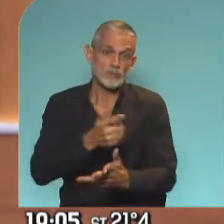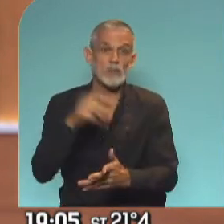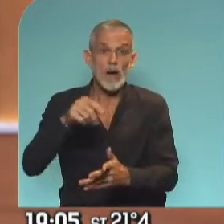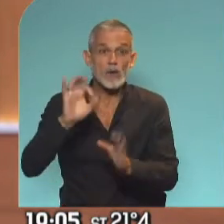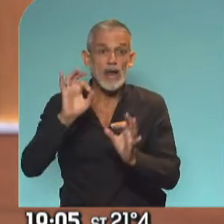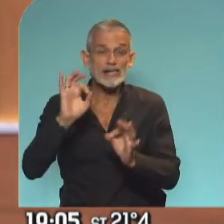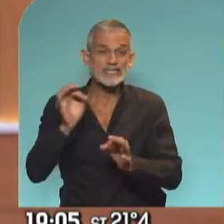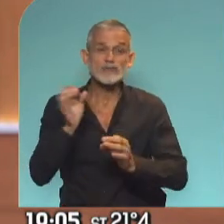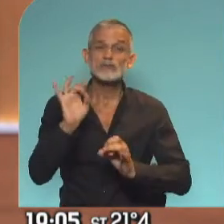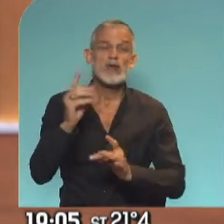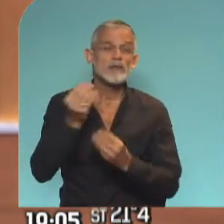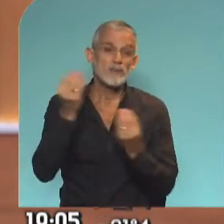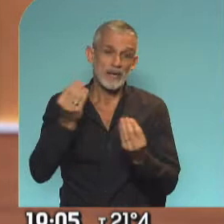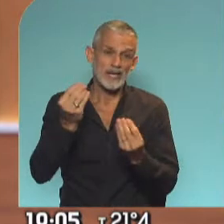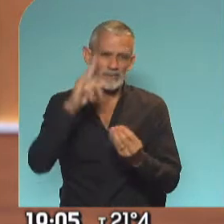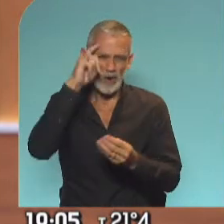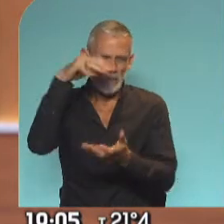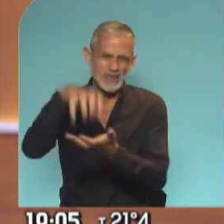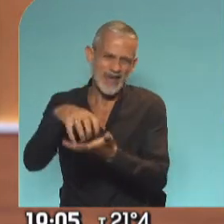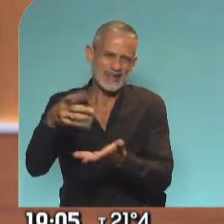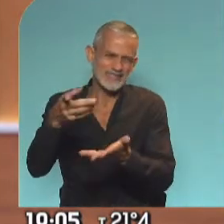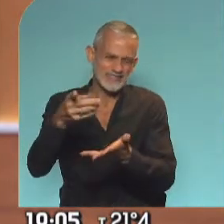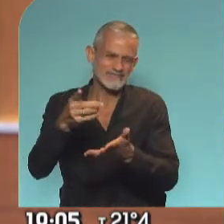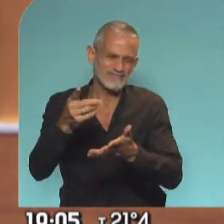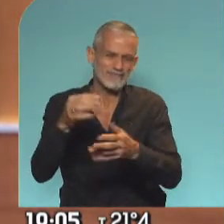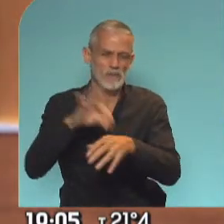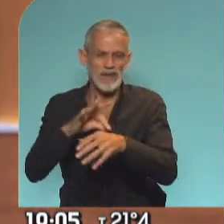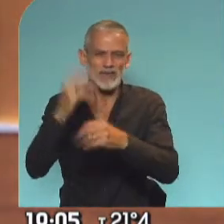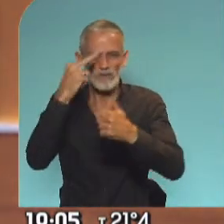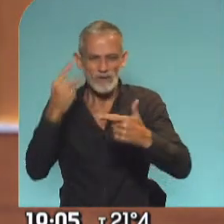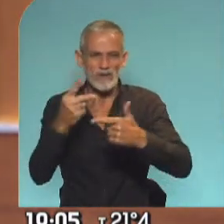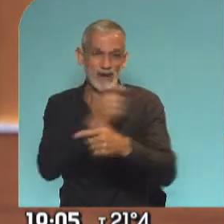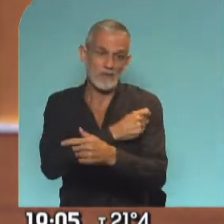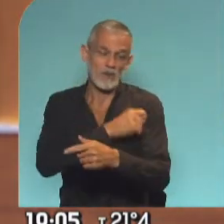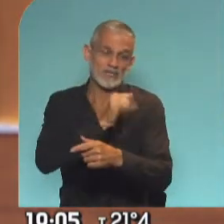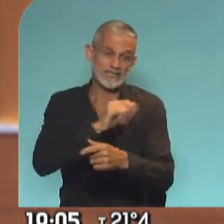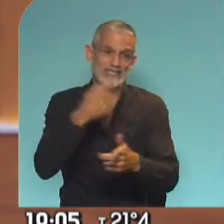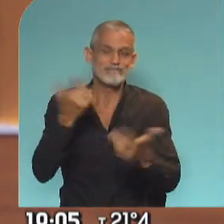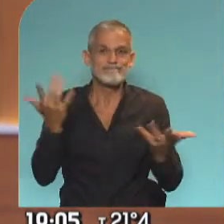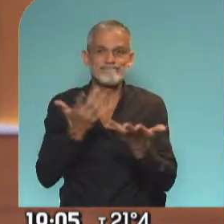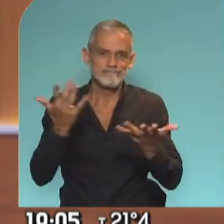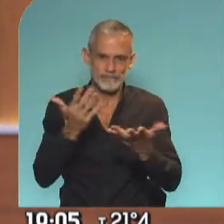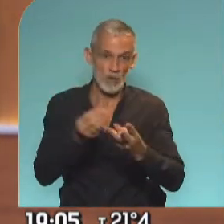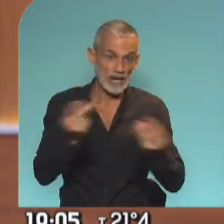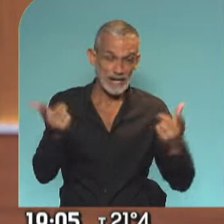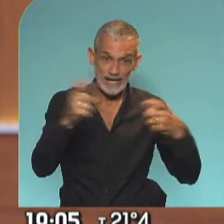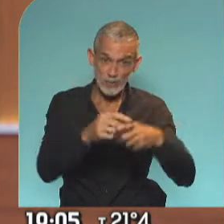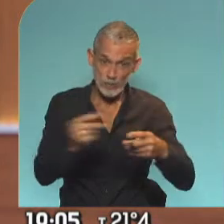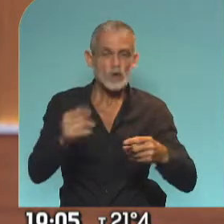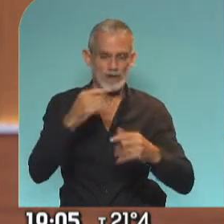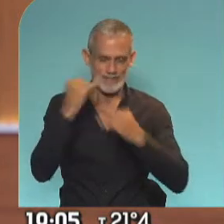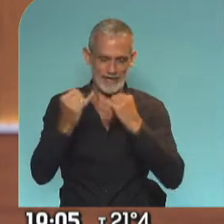sabe, fue solamente para el sistema de salud. Bueno, esto dijeron los gremios o los representantes una vez determinada la reunión que tuvieron